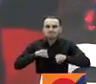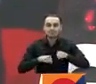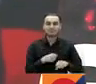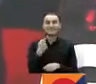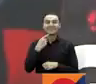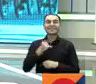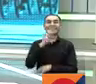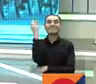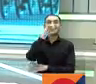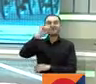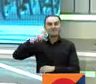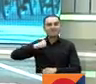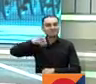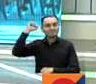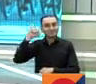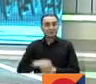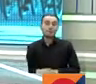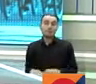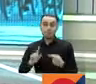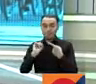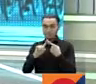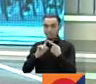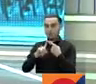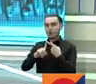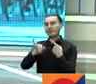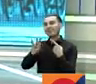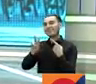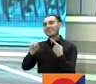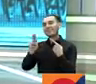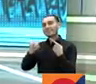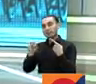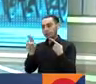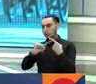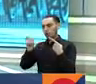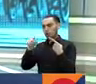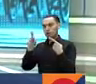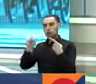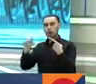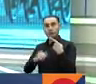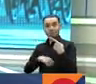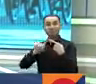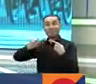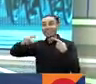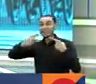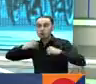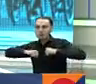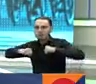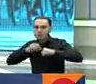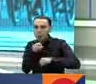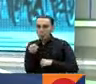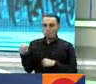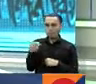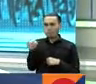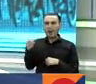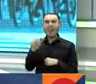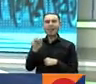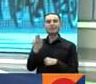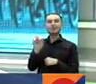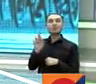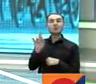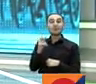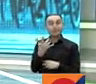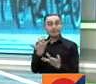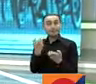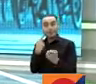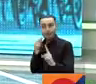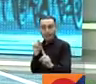ciclismo colombiano. Por un lado tenemos a Iván Ramiro Sosa, quien ganó la segunda etapa de la Vuelta a Asturias y buscará, por cierto,